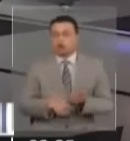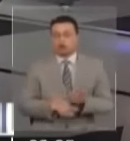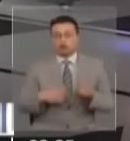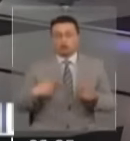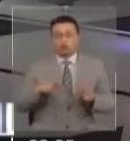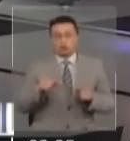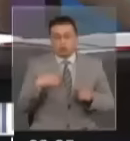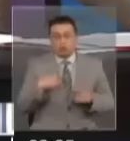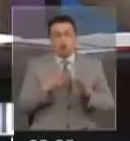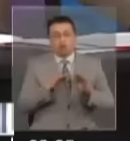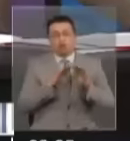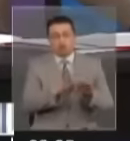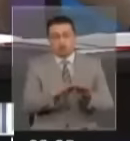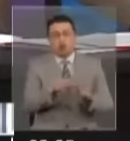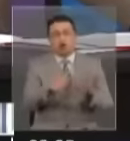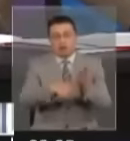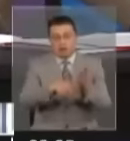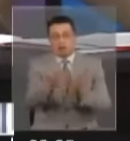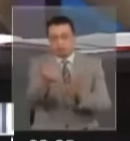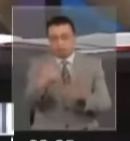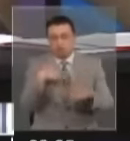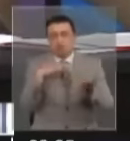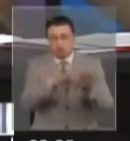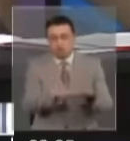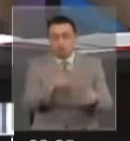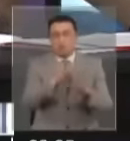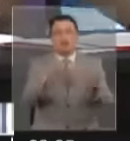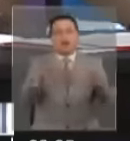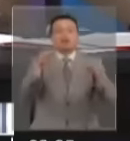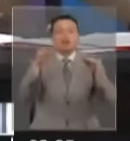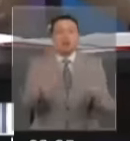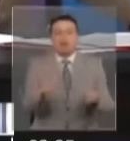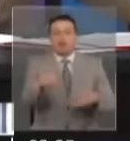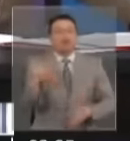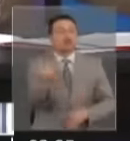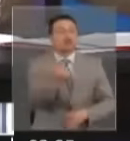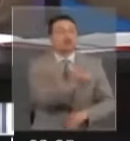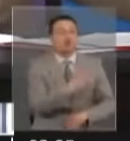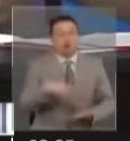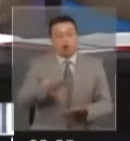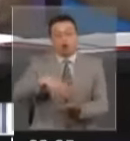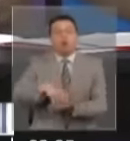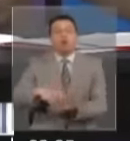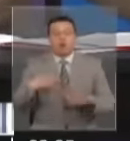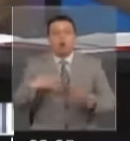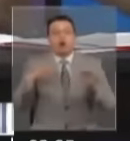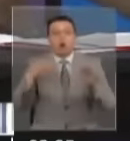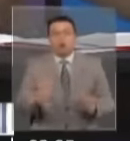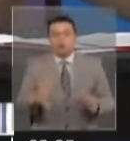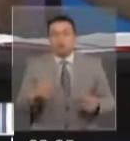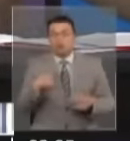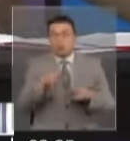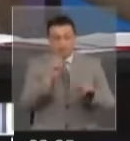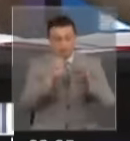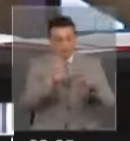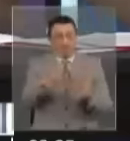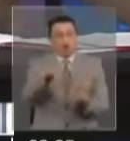estoy a favor del control de identidad, porque eso permite más seguridad en todas partes. Seguridad en la comuna. O sea, nos va a dar. Usted está defendiendo una